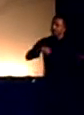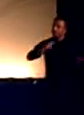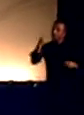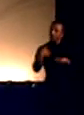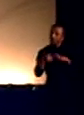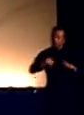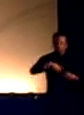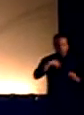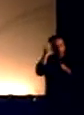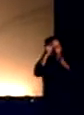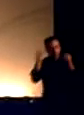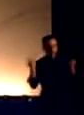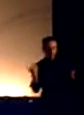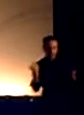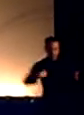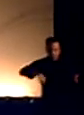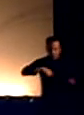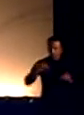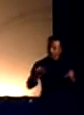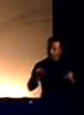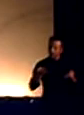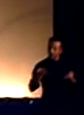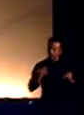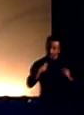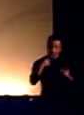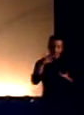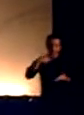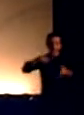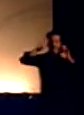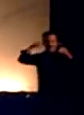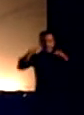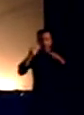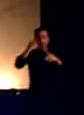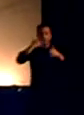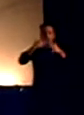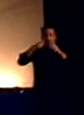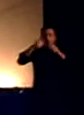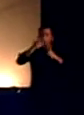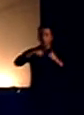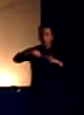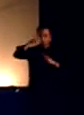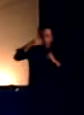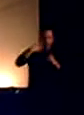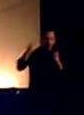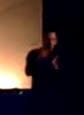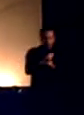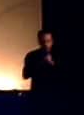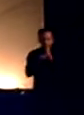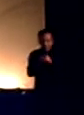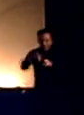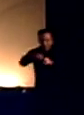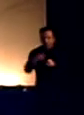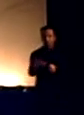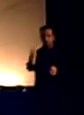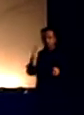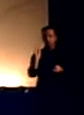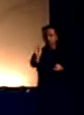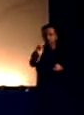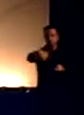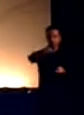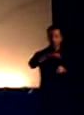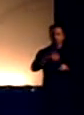pensamos es que teníamos que poner todo este conocimiento y todas estas herramientas y haceros conscientes de que son vuestras. No